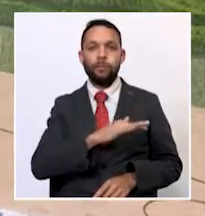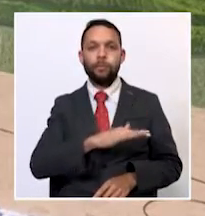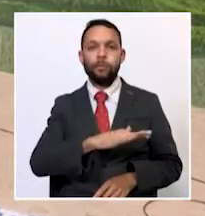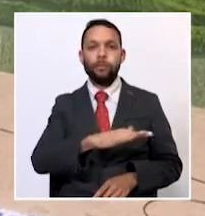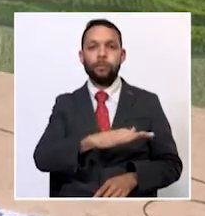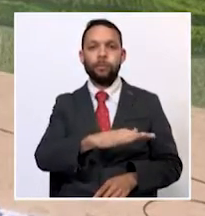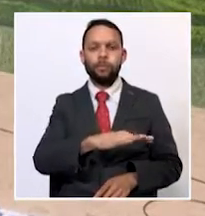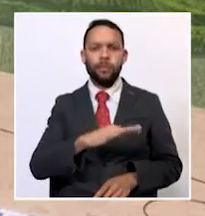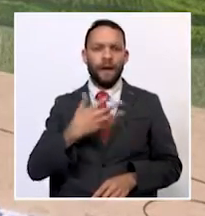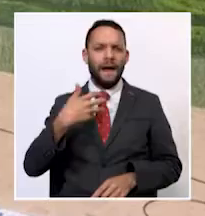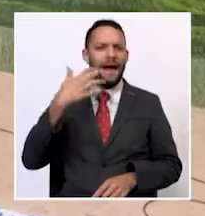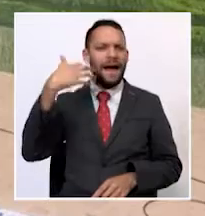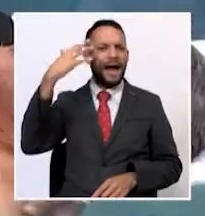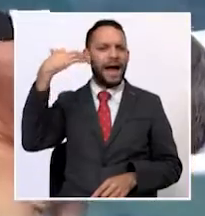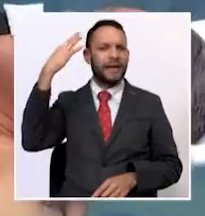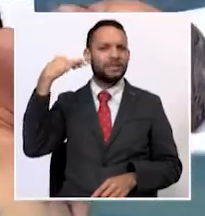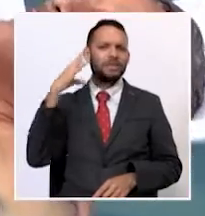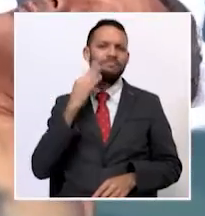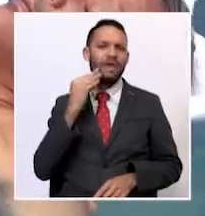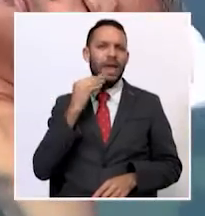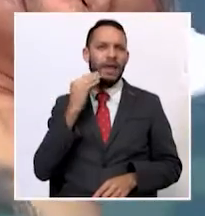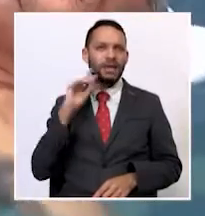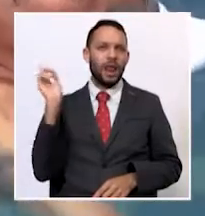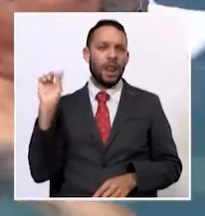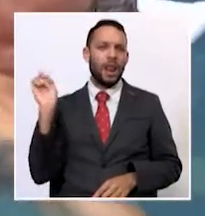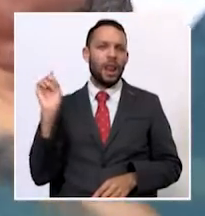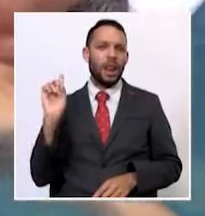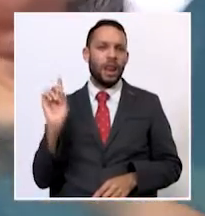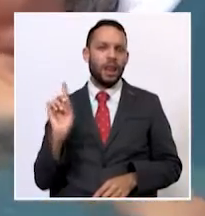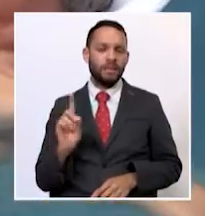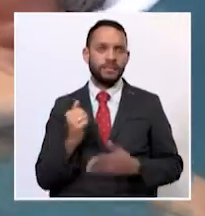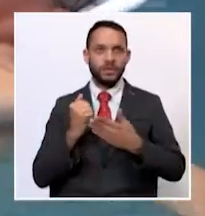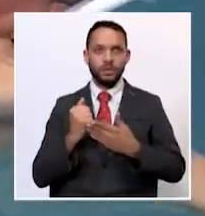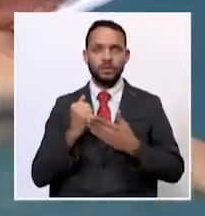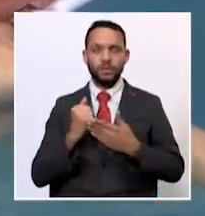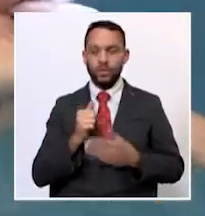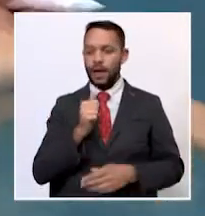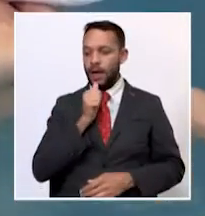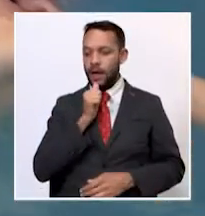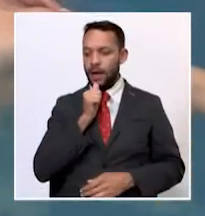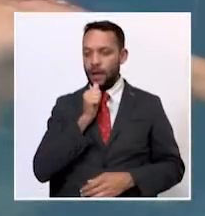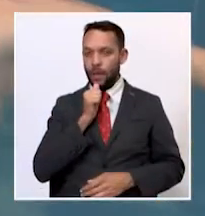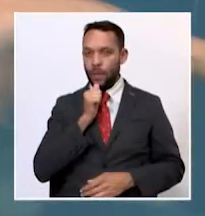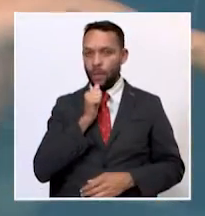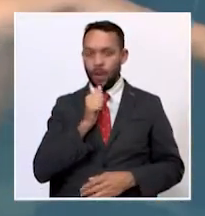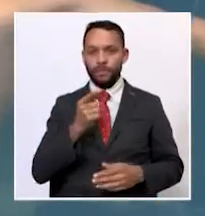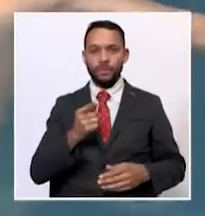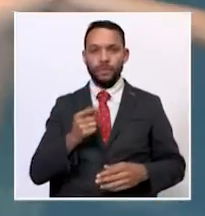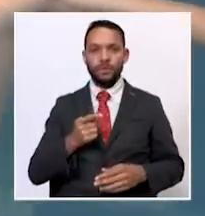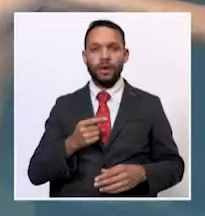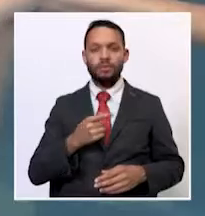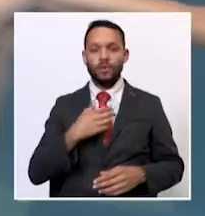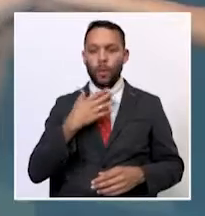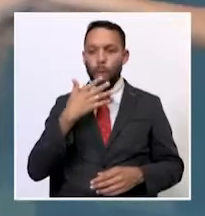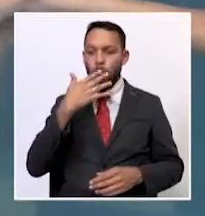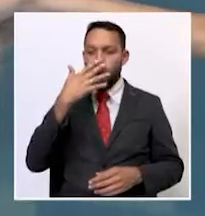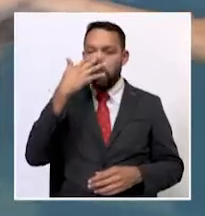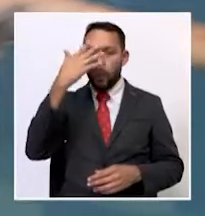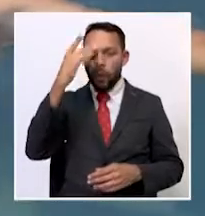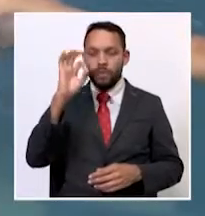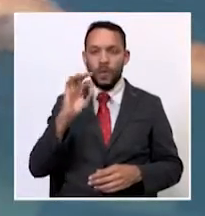misma. Se utiliza el agua en sus diferentes formas, en forma líquida, en forma de vapor y en